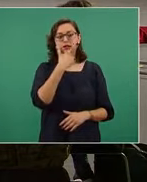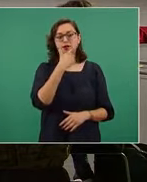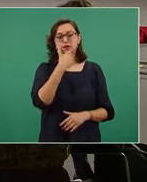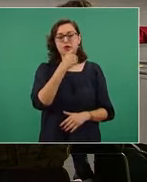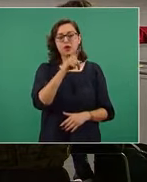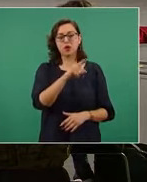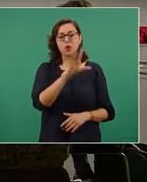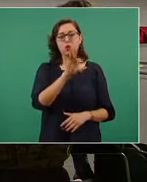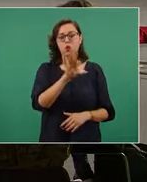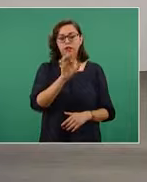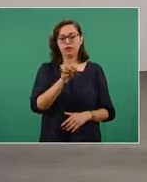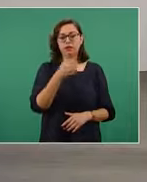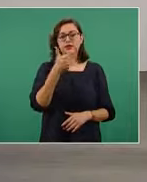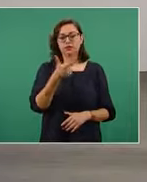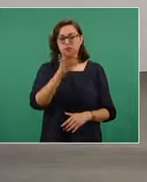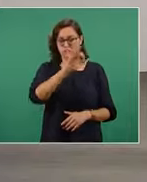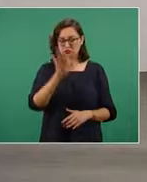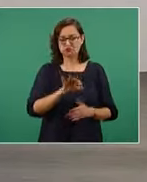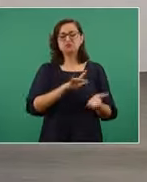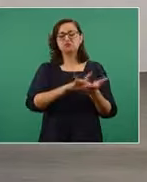47 de aprobación,